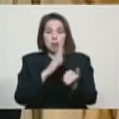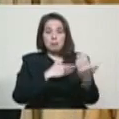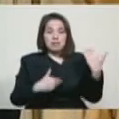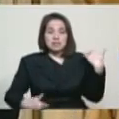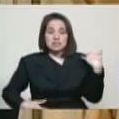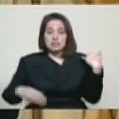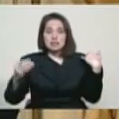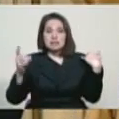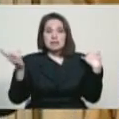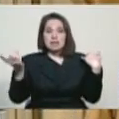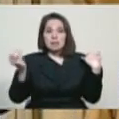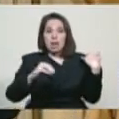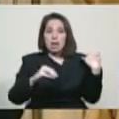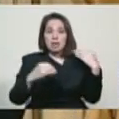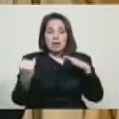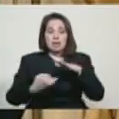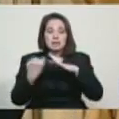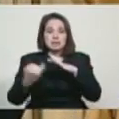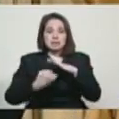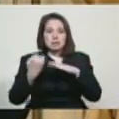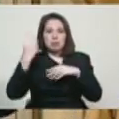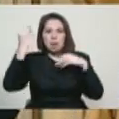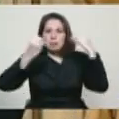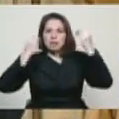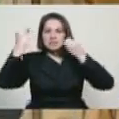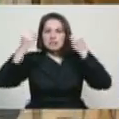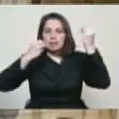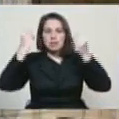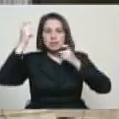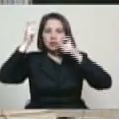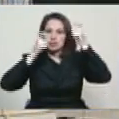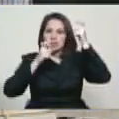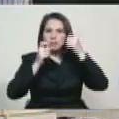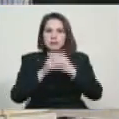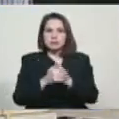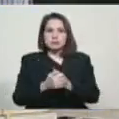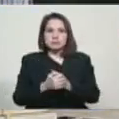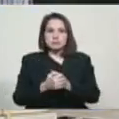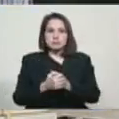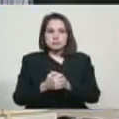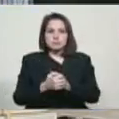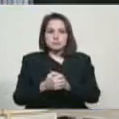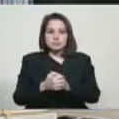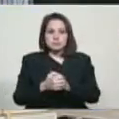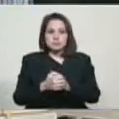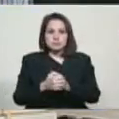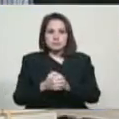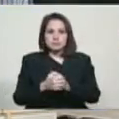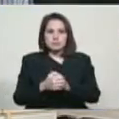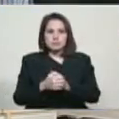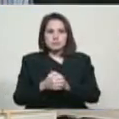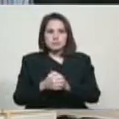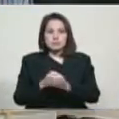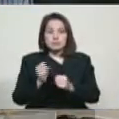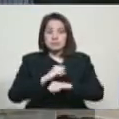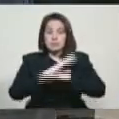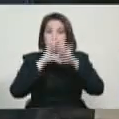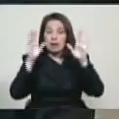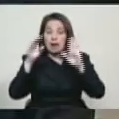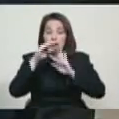presidente del Instituto del Pensamiento Hugo Chávez. Y ese Instituto del Pensamiento Hugo Chávez tiene que estar